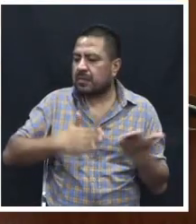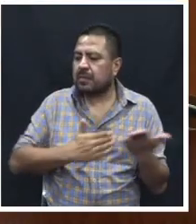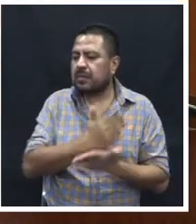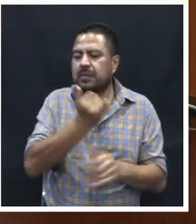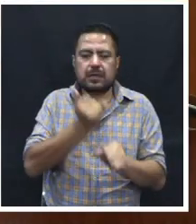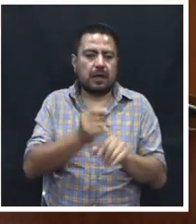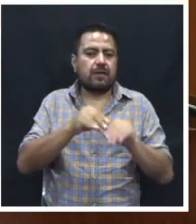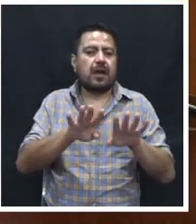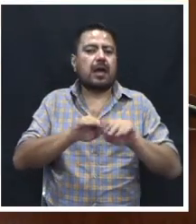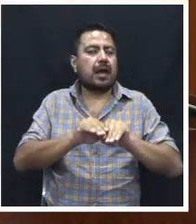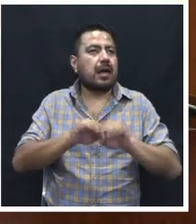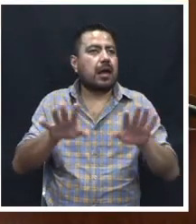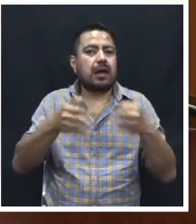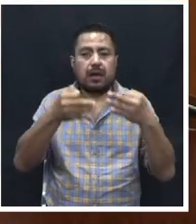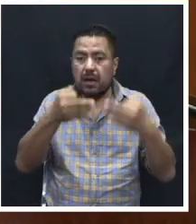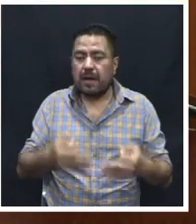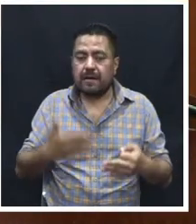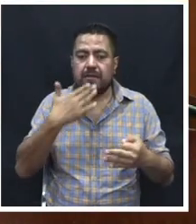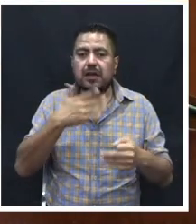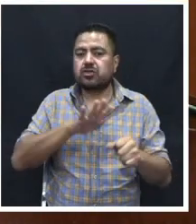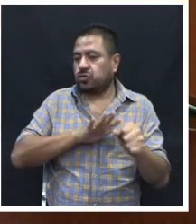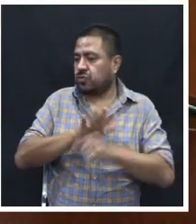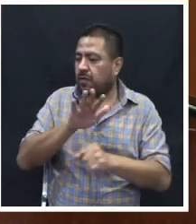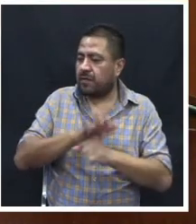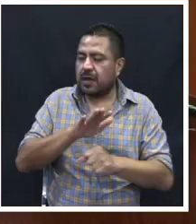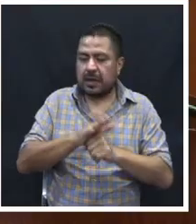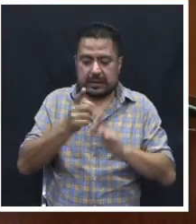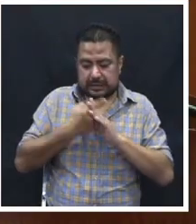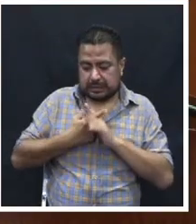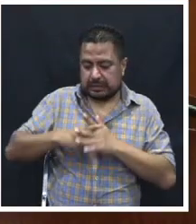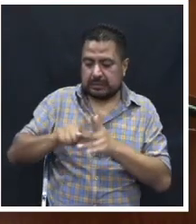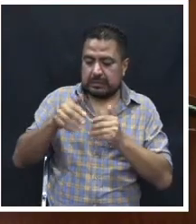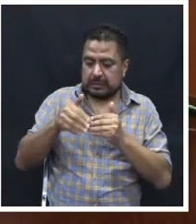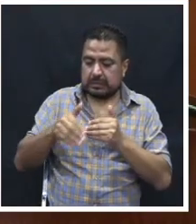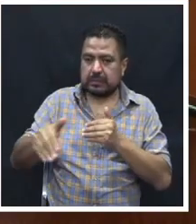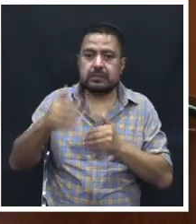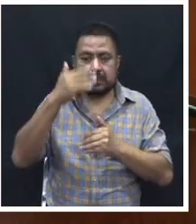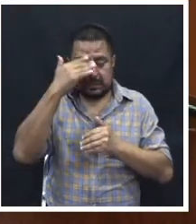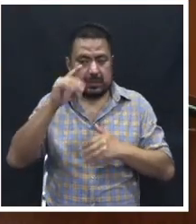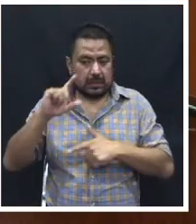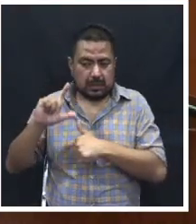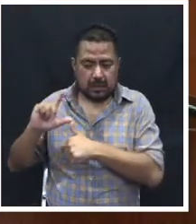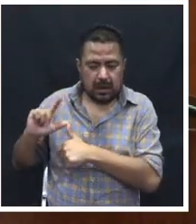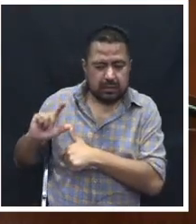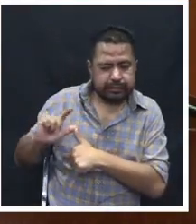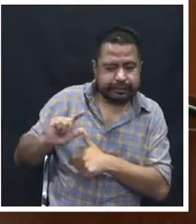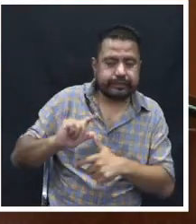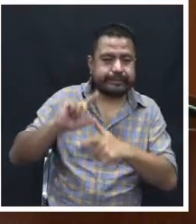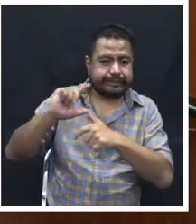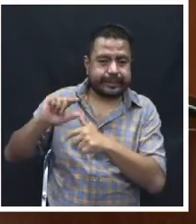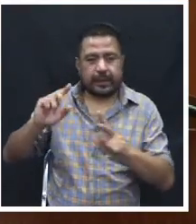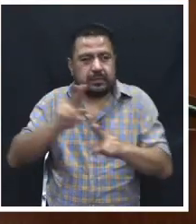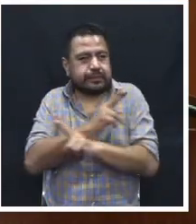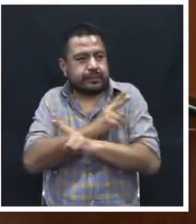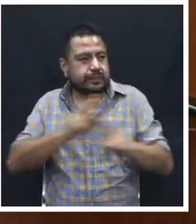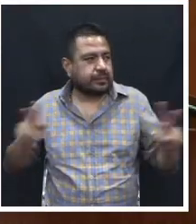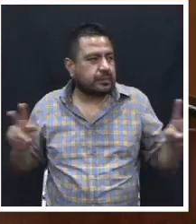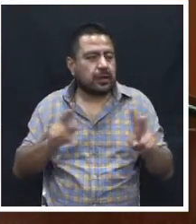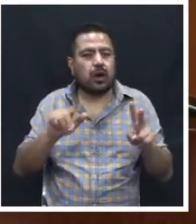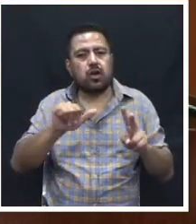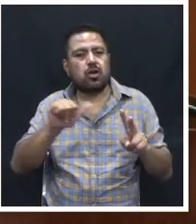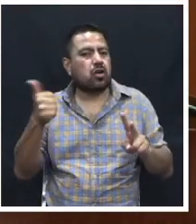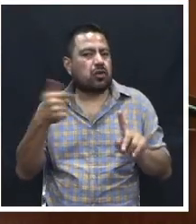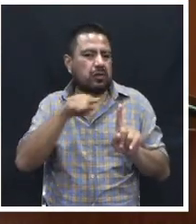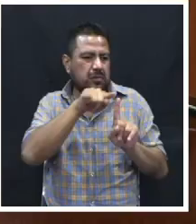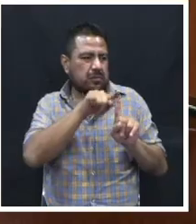información clara, oportuna y suficiente de cara al inicio de la temporada de ciclones, huracanes y otros fenómenos